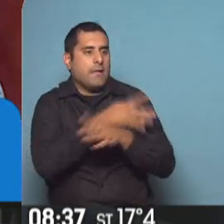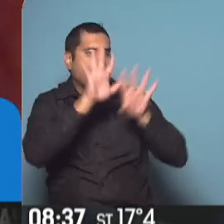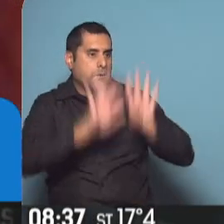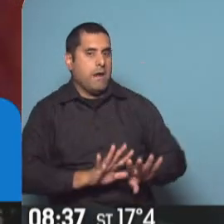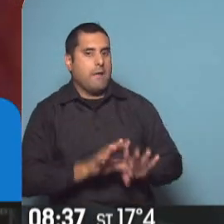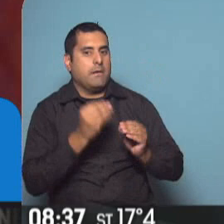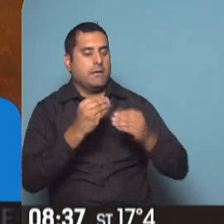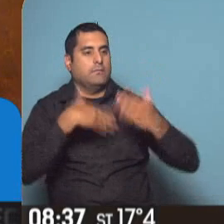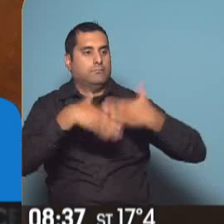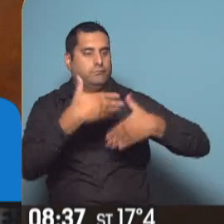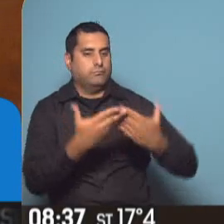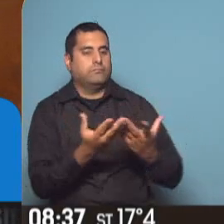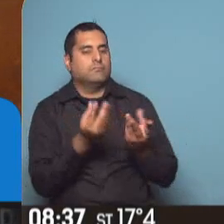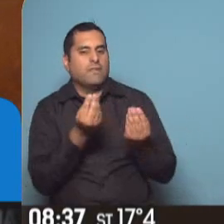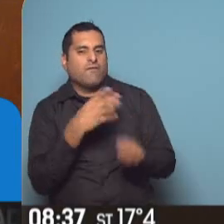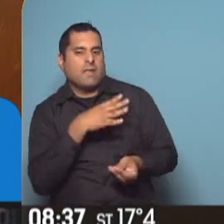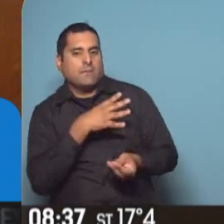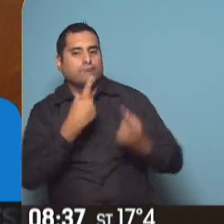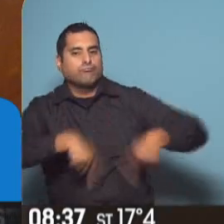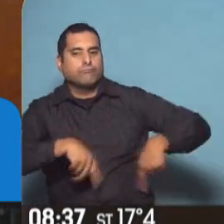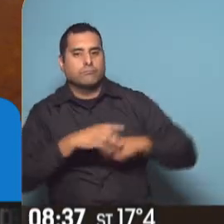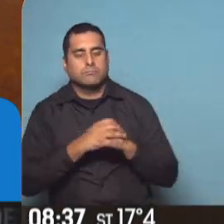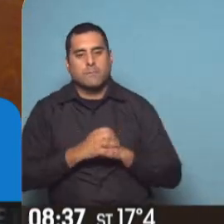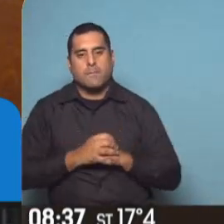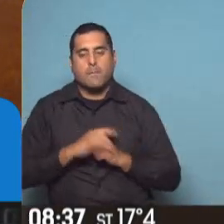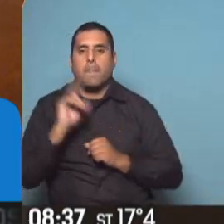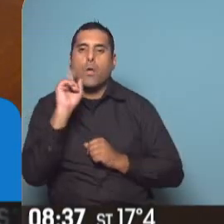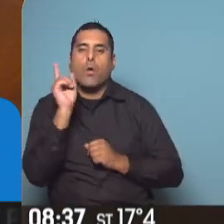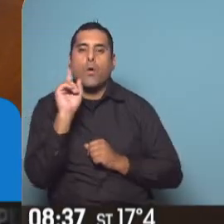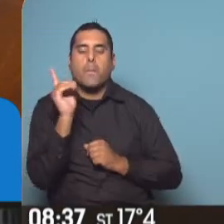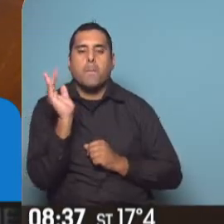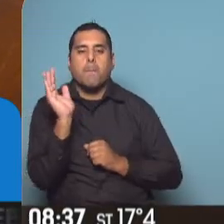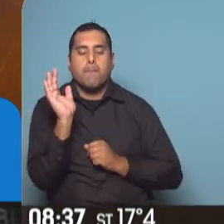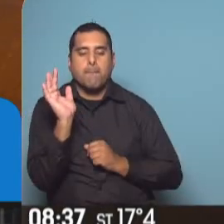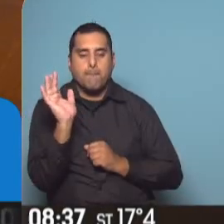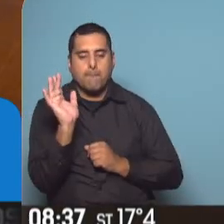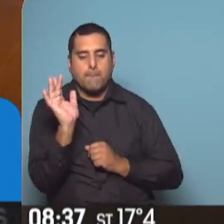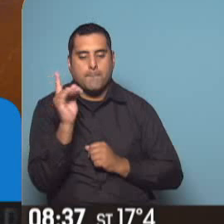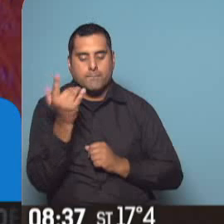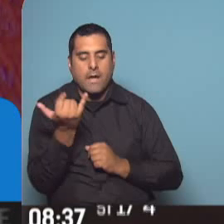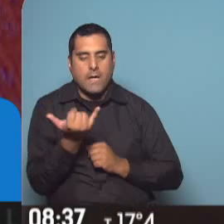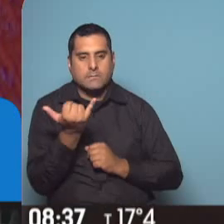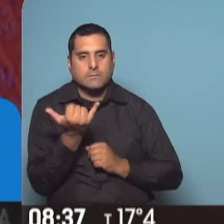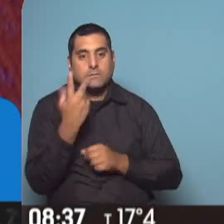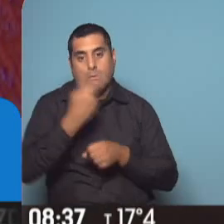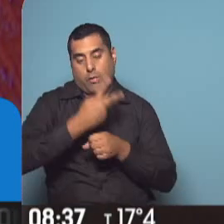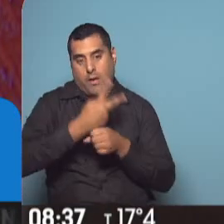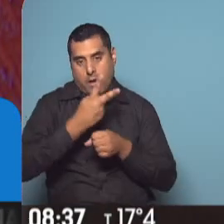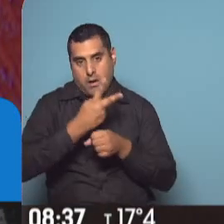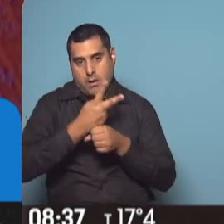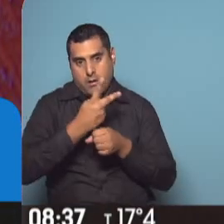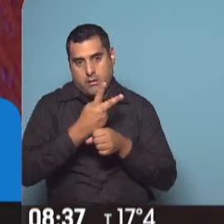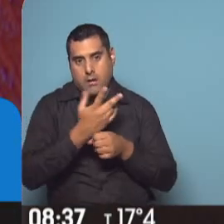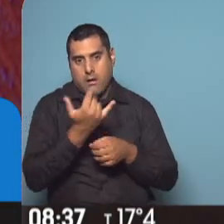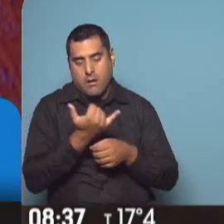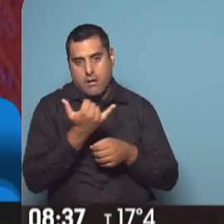ese paso que es lo que haría falta para lograr ese objetivo lo que sucede es que nosotros tenemos un el secundario tiene una meta matriz